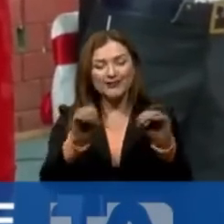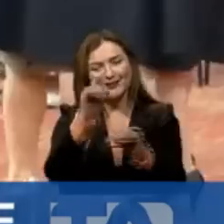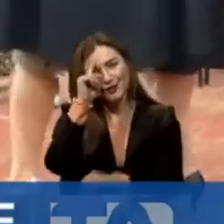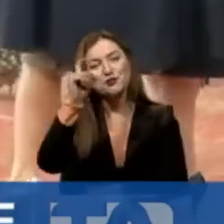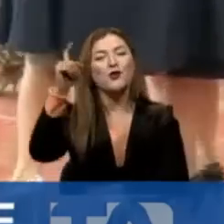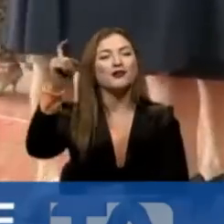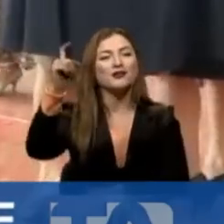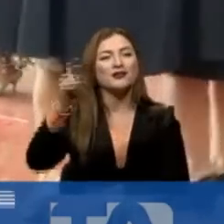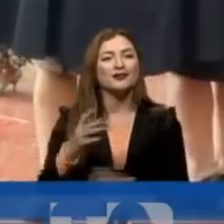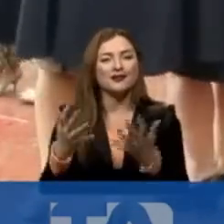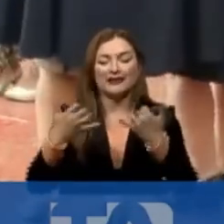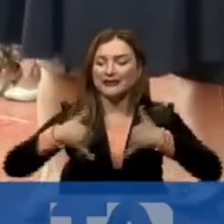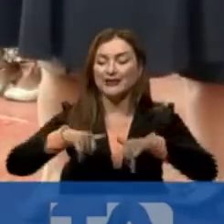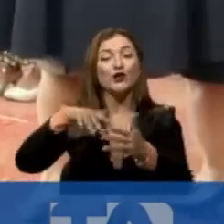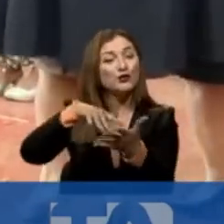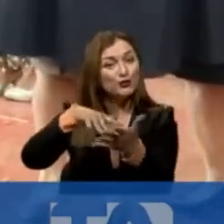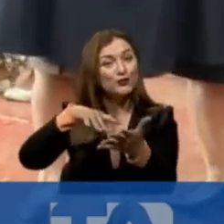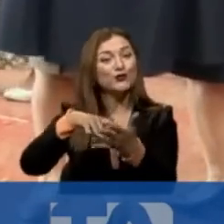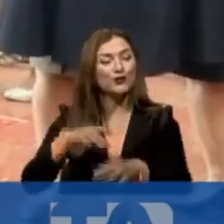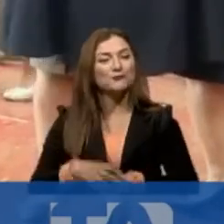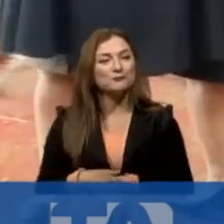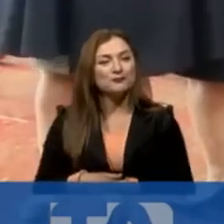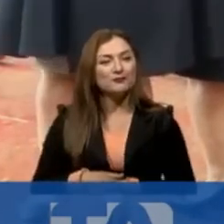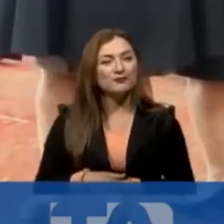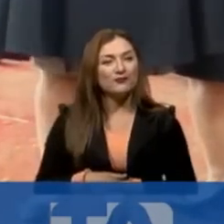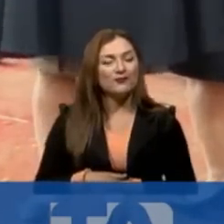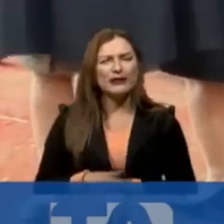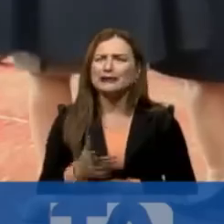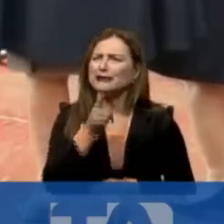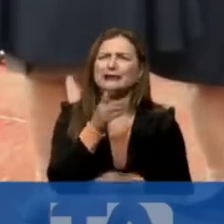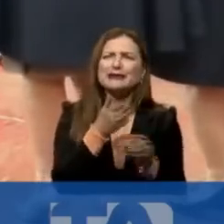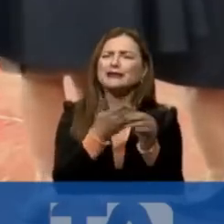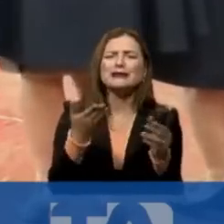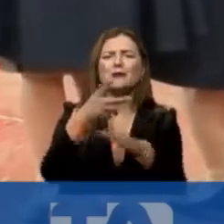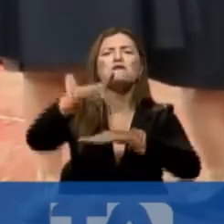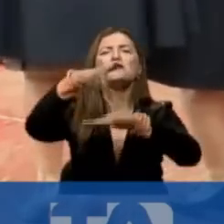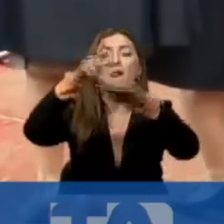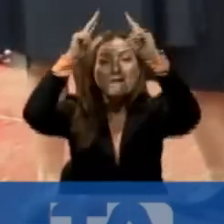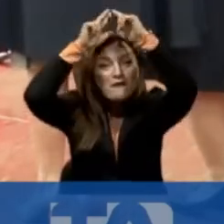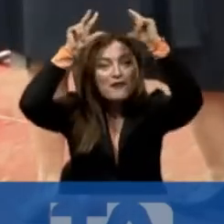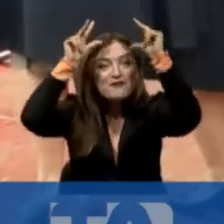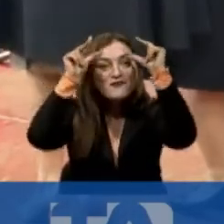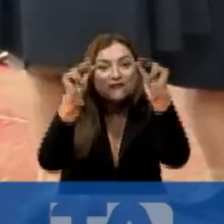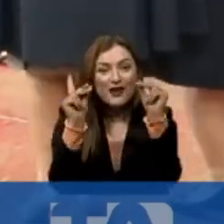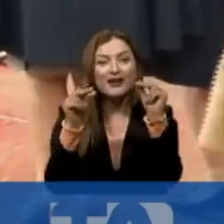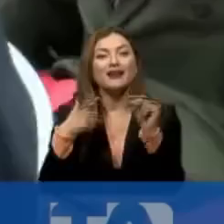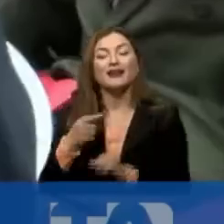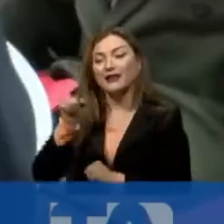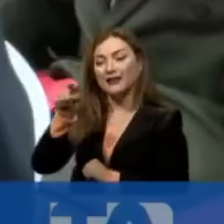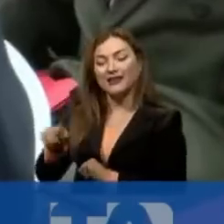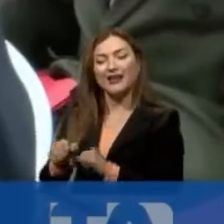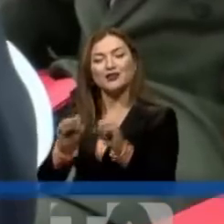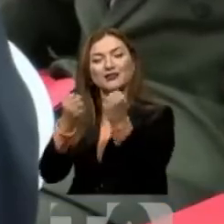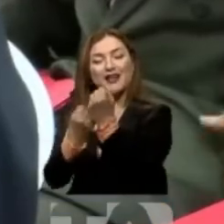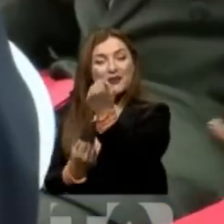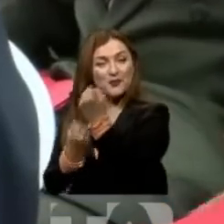sueño. Quiero continuar mis estudios, quiero llegar a ser una enfermera y quiero apoyar a esta sociedad. Otra